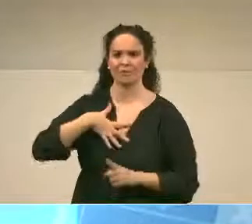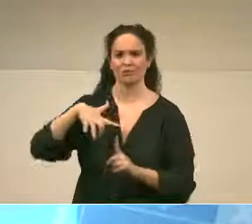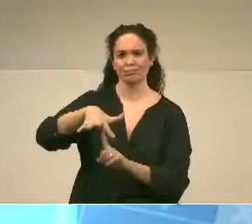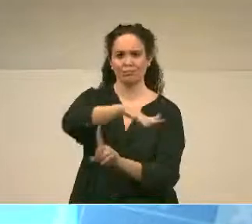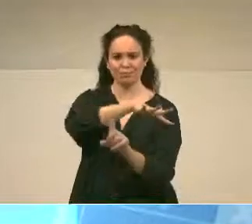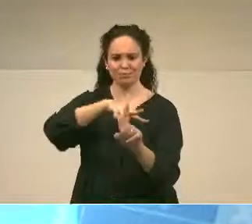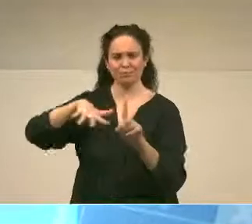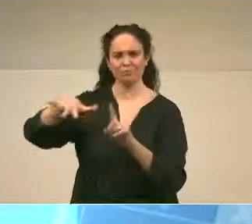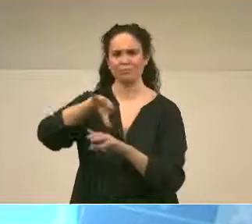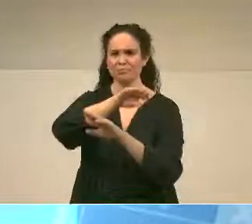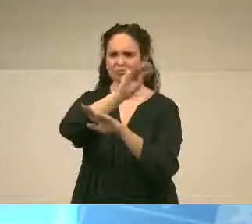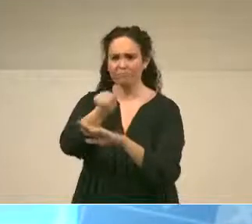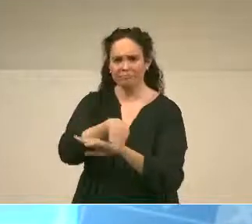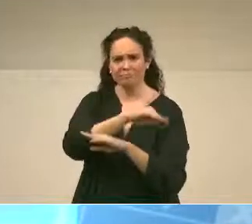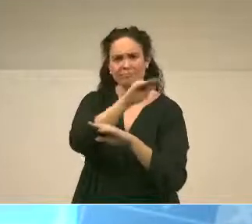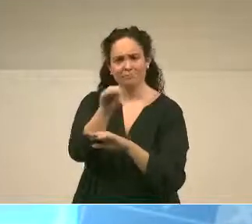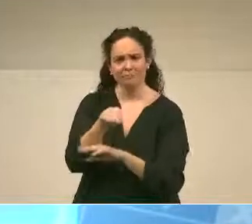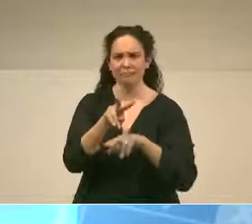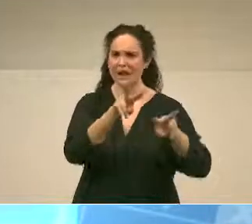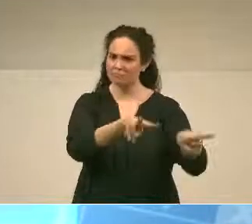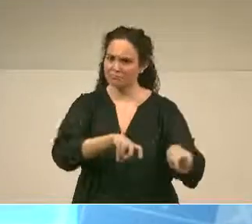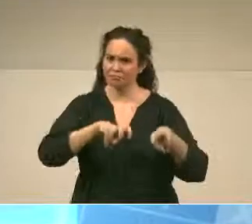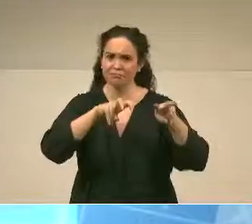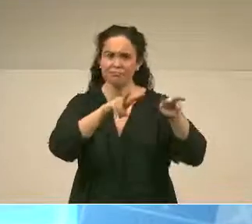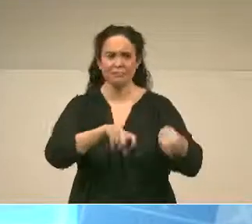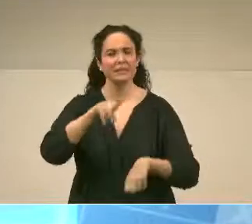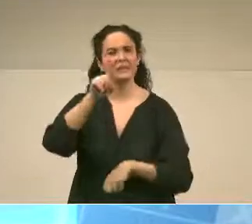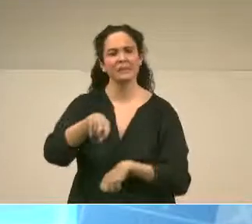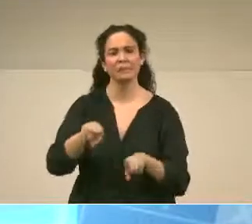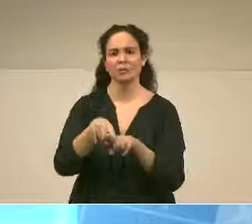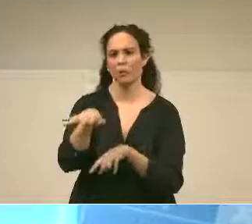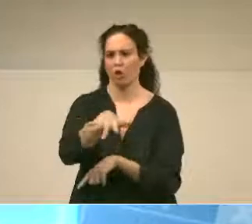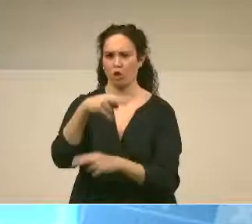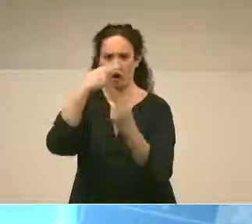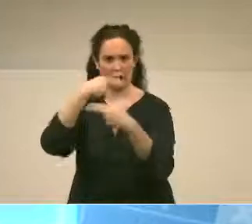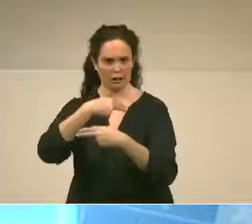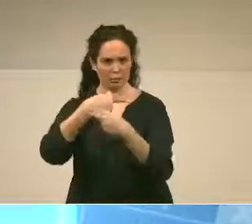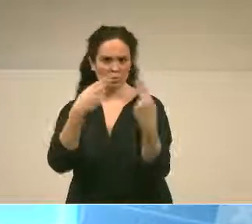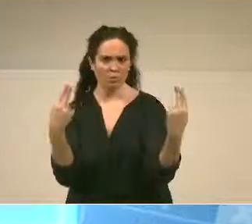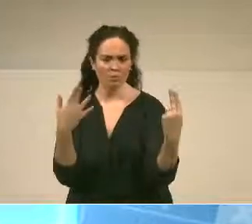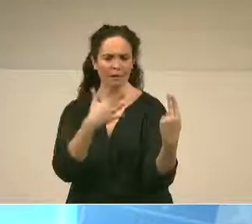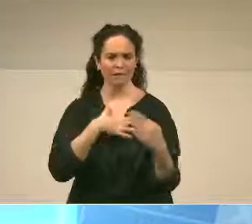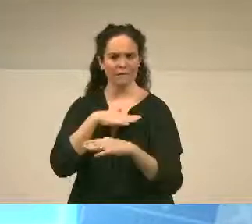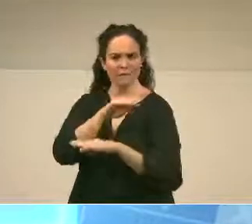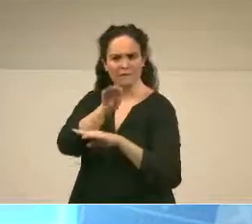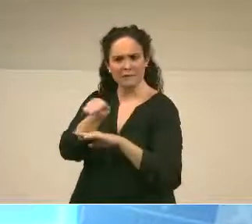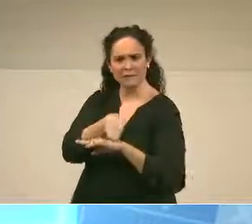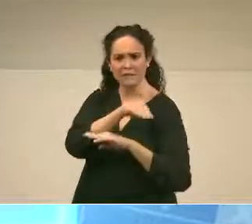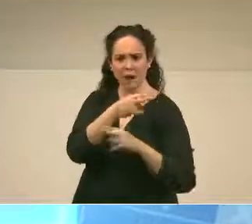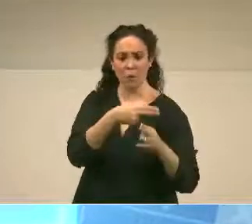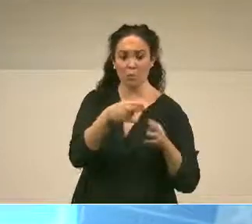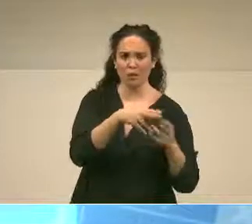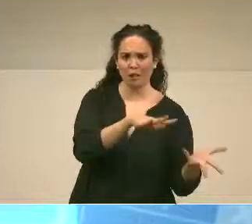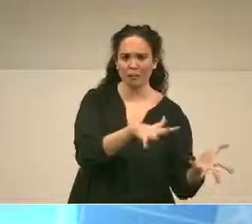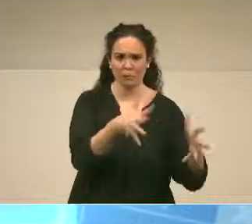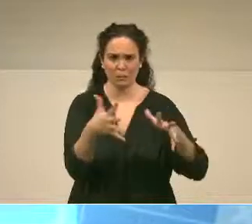kontserbazioa nekazaritza jarduerarekin eta erabilera publikoarekin primeran uztartzen dira politika horiek. Beraz, posible